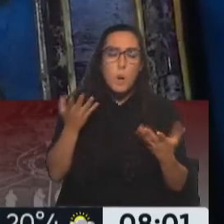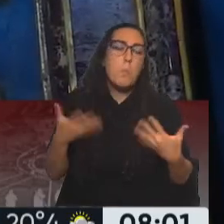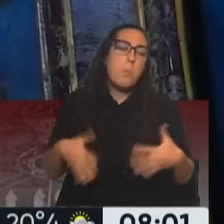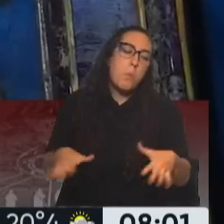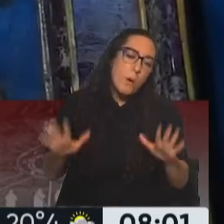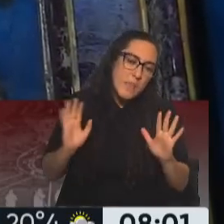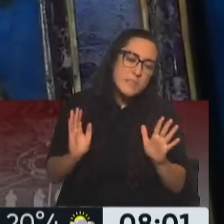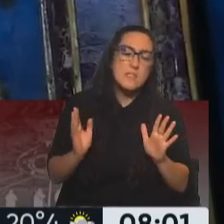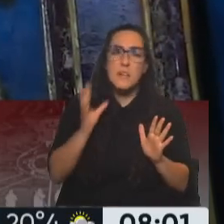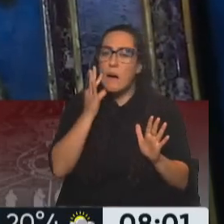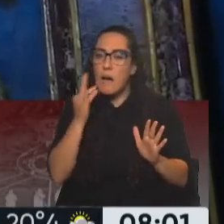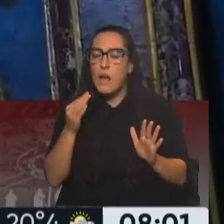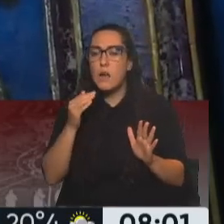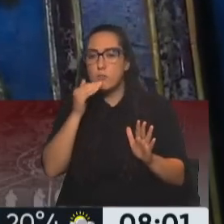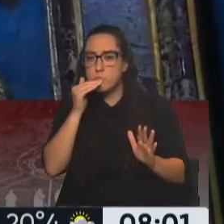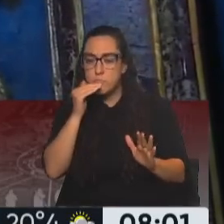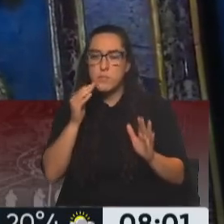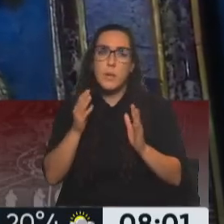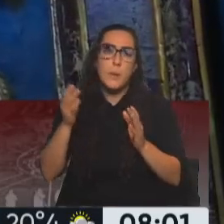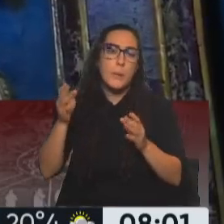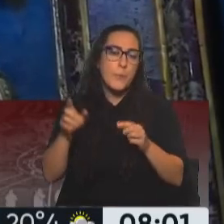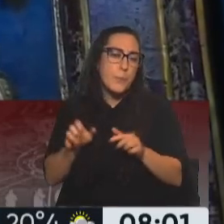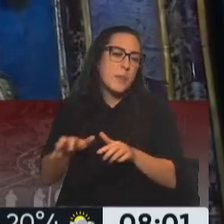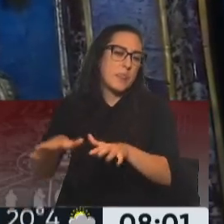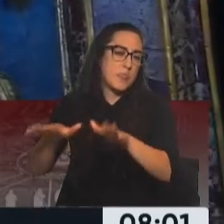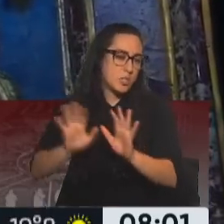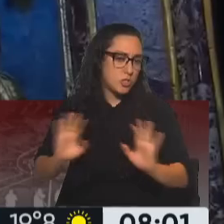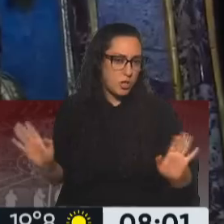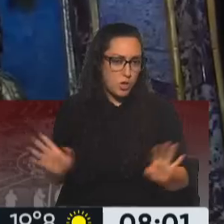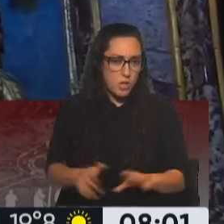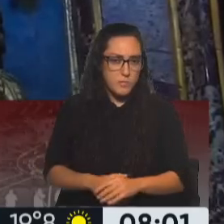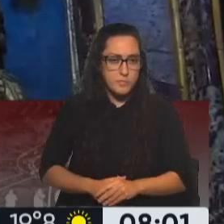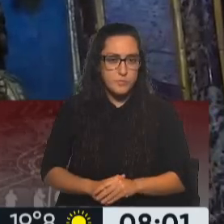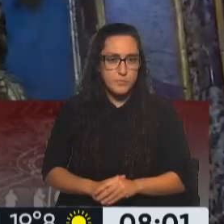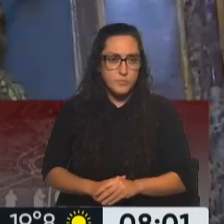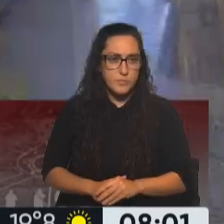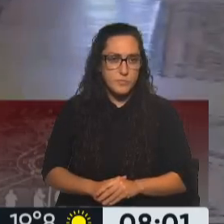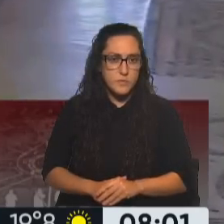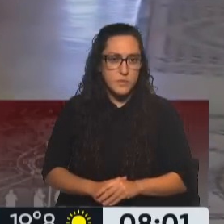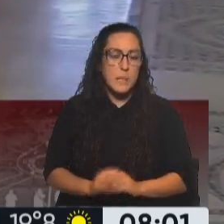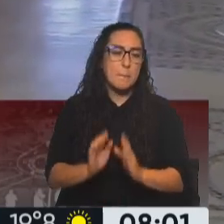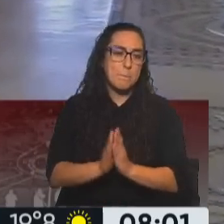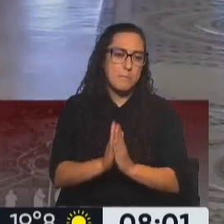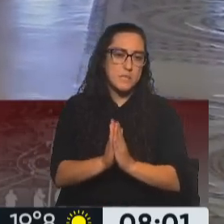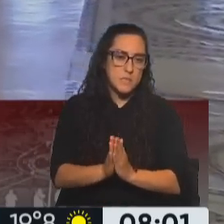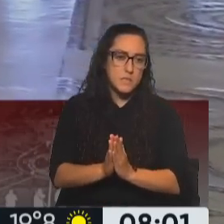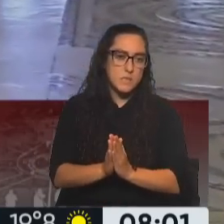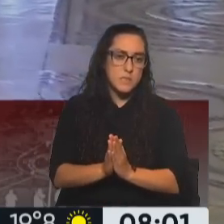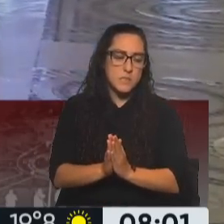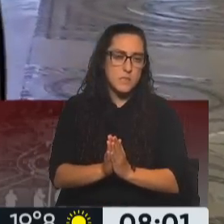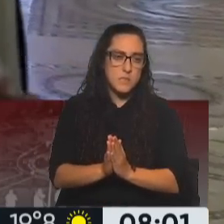responso. Nada más que eso. Puede haber una bendición. Una de la bendición, tumba. perfecto. Probablemente. No, la misa es después. La